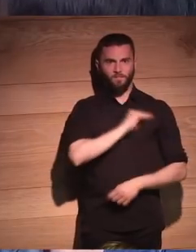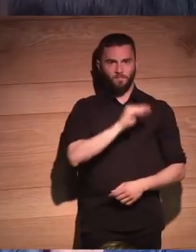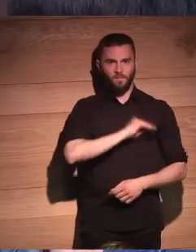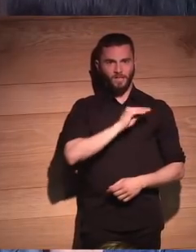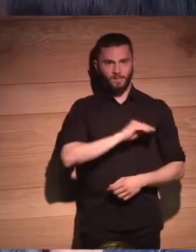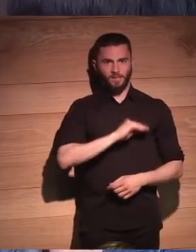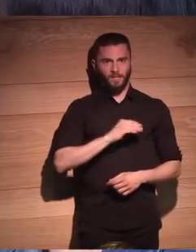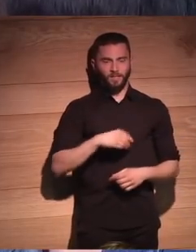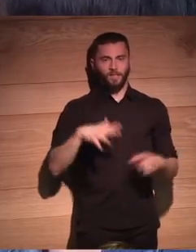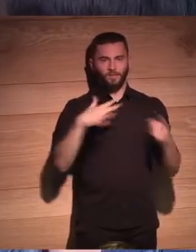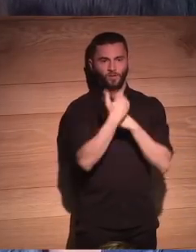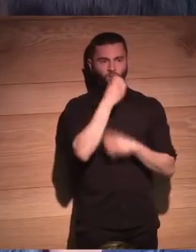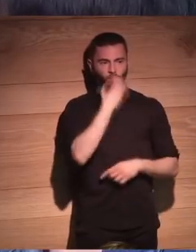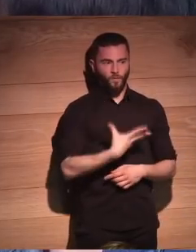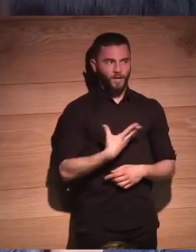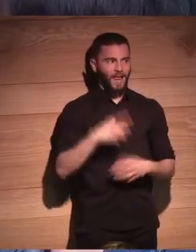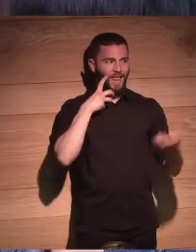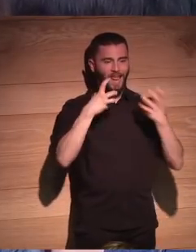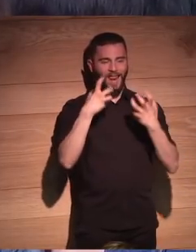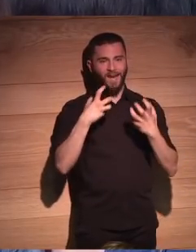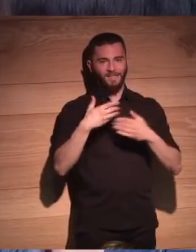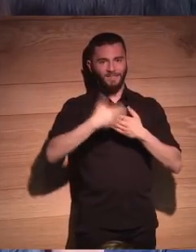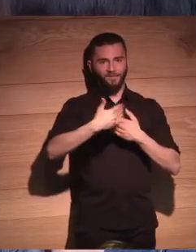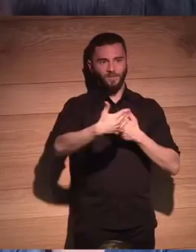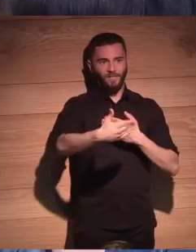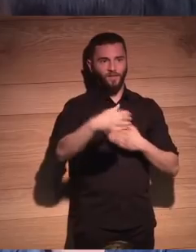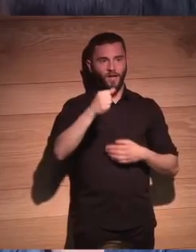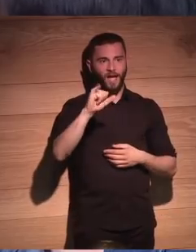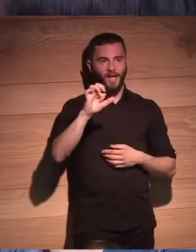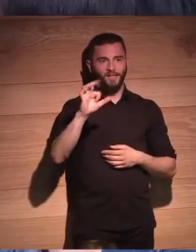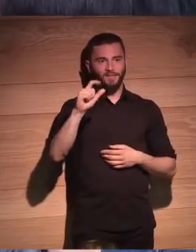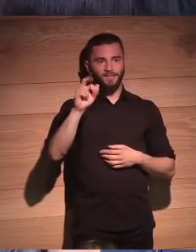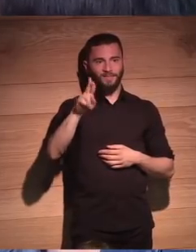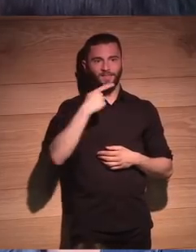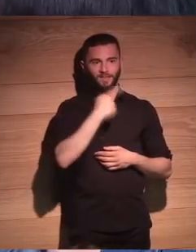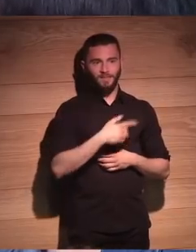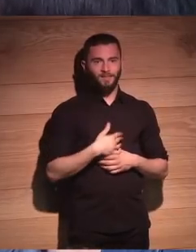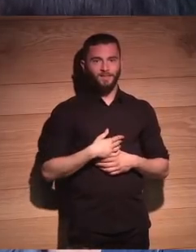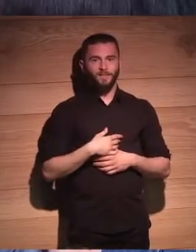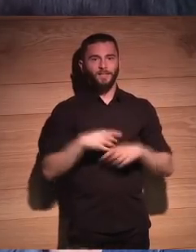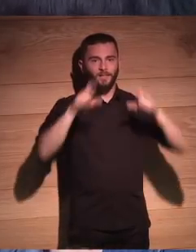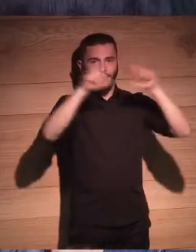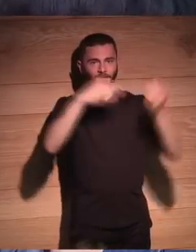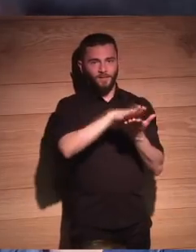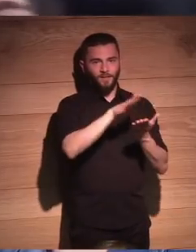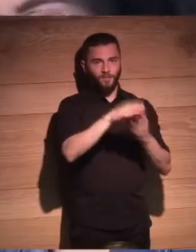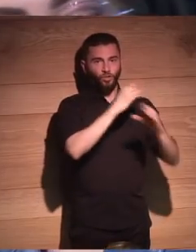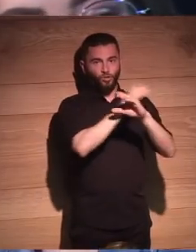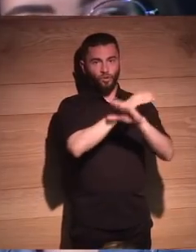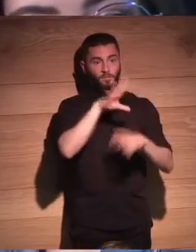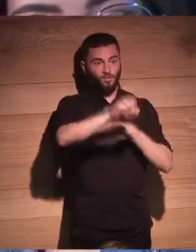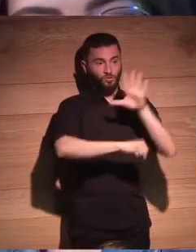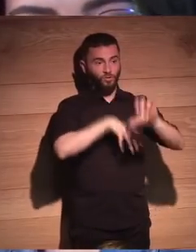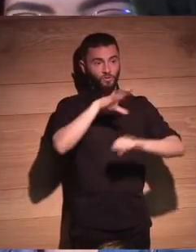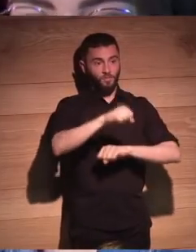la literatura gráfica, para el arte secuenciado que lo llamaba Eisner, ¿no? Todas las grandes editoriales están comprando editoriales de cómics, por algo será, porque venden. Y